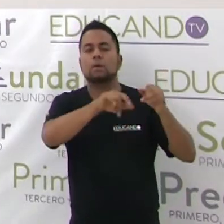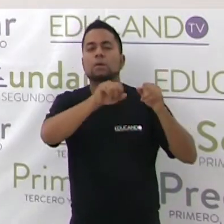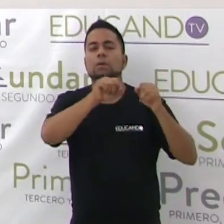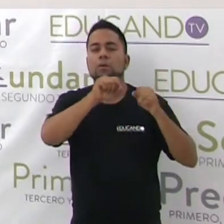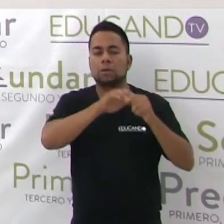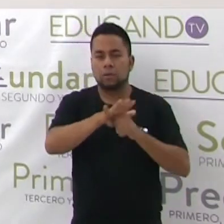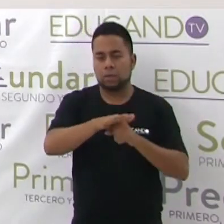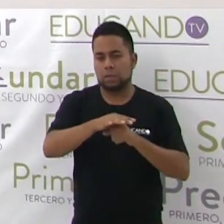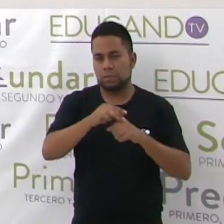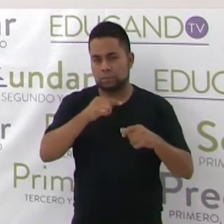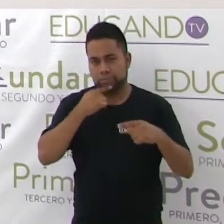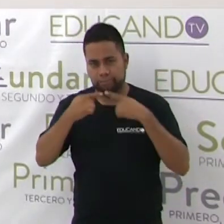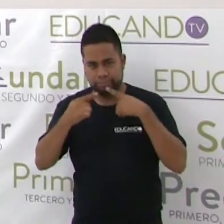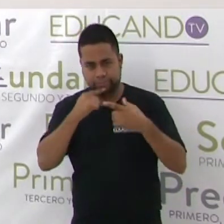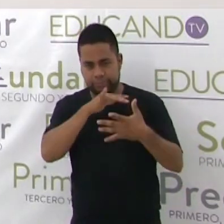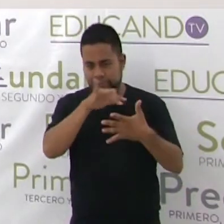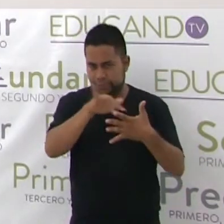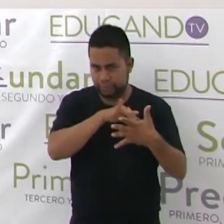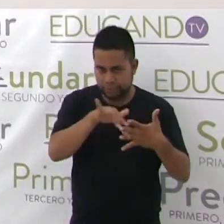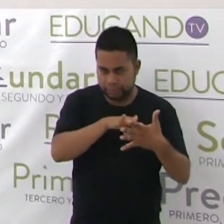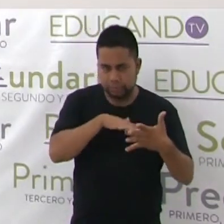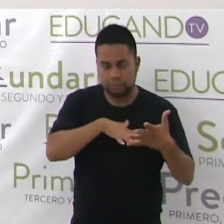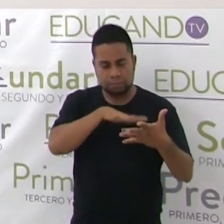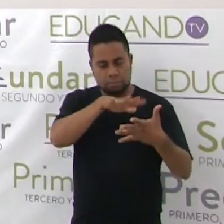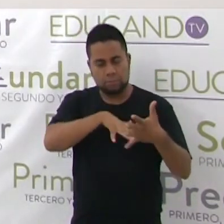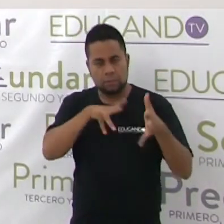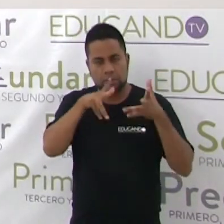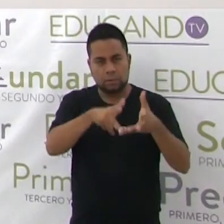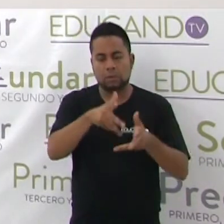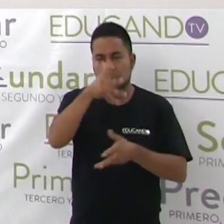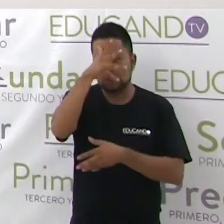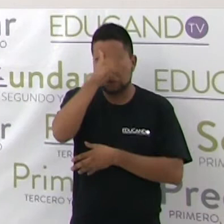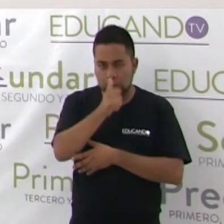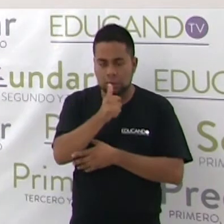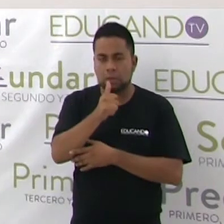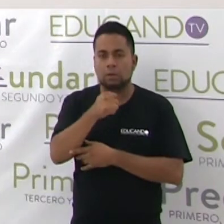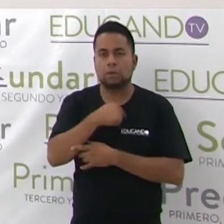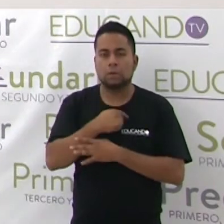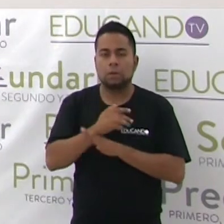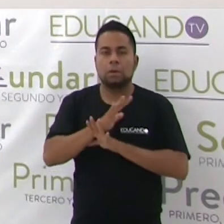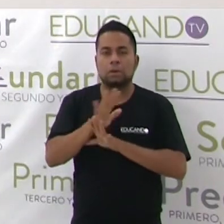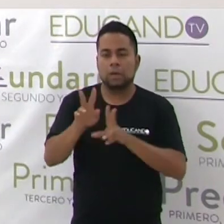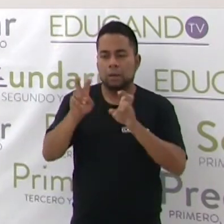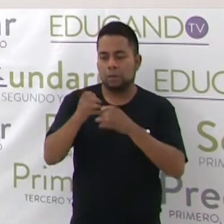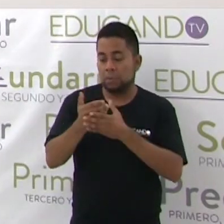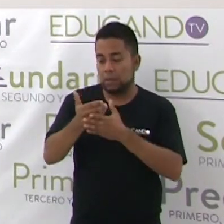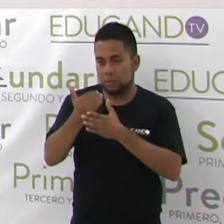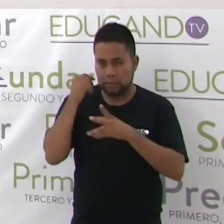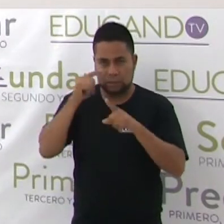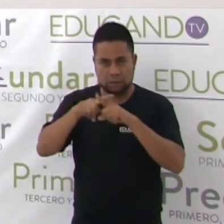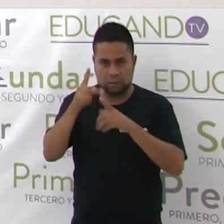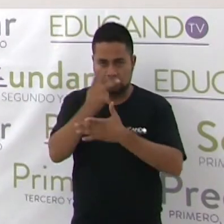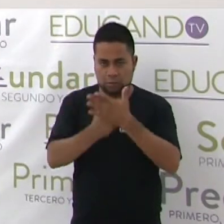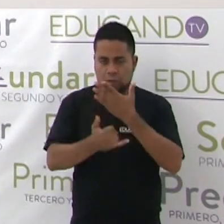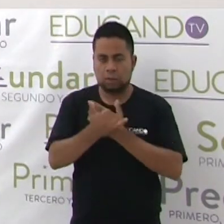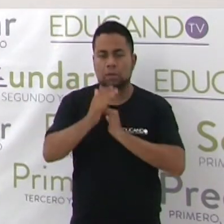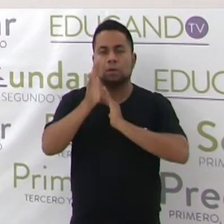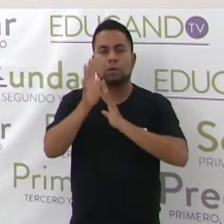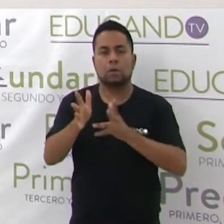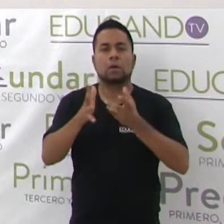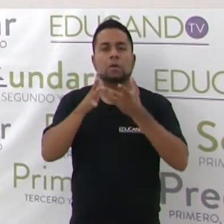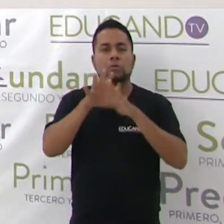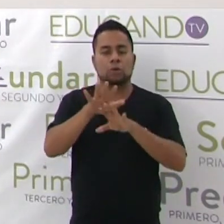textos argumentativos. Recordemos que hemos hablado en otros temas, en otros proyectos, sobre